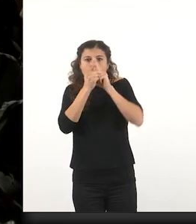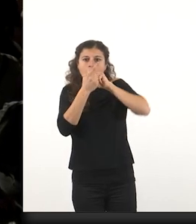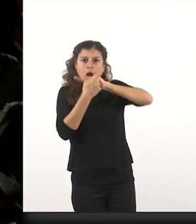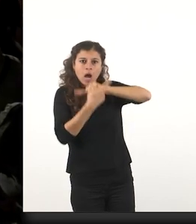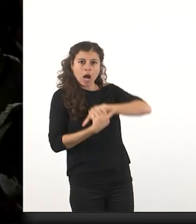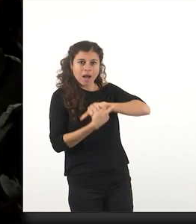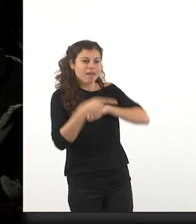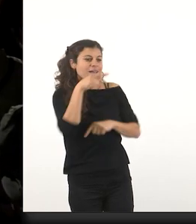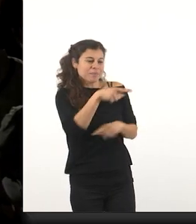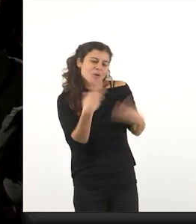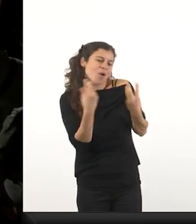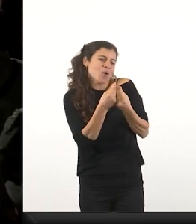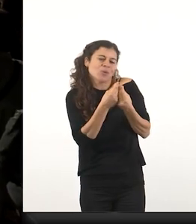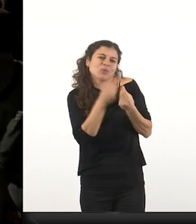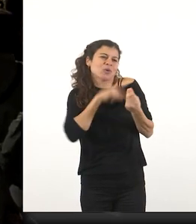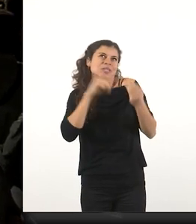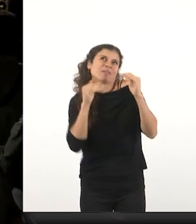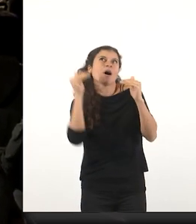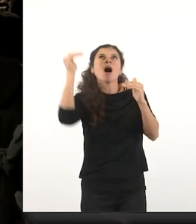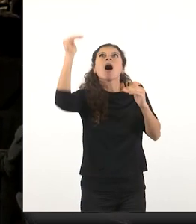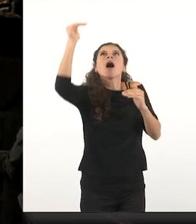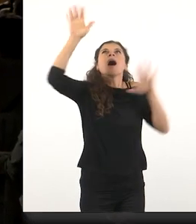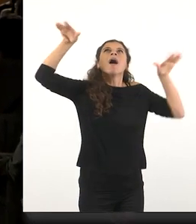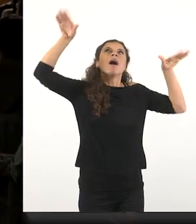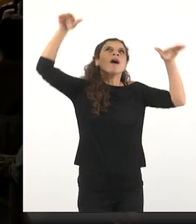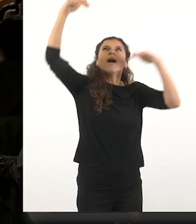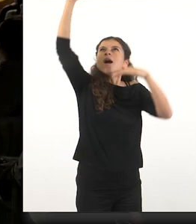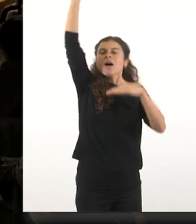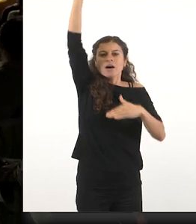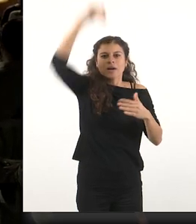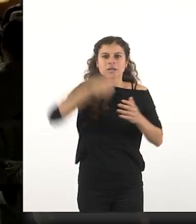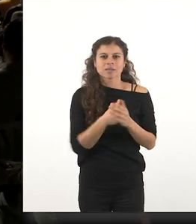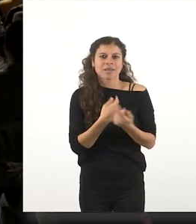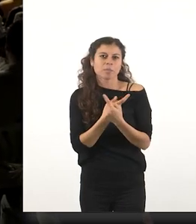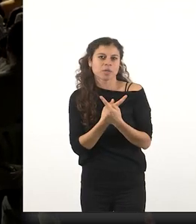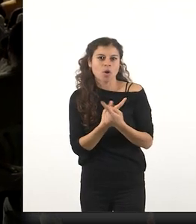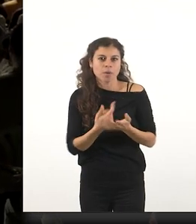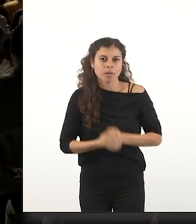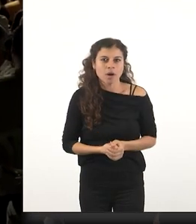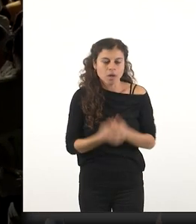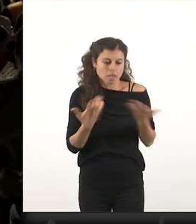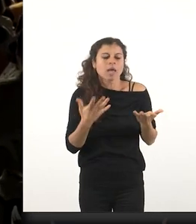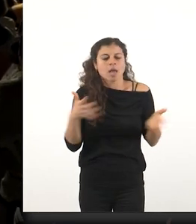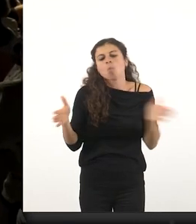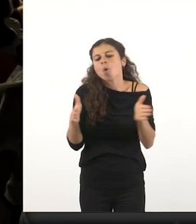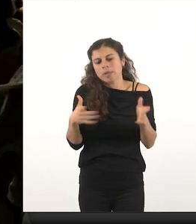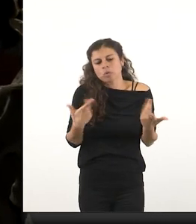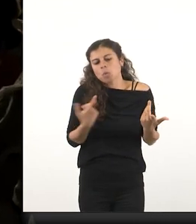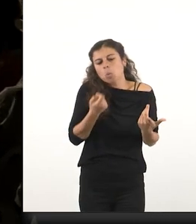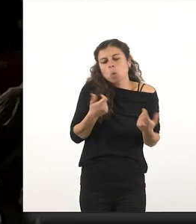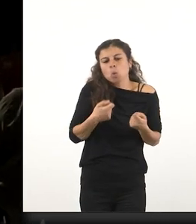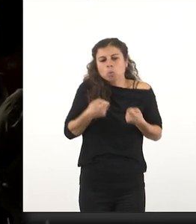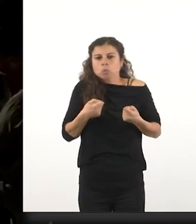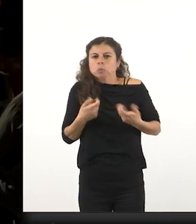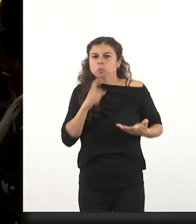sube a 8 metros sobre el cielo. Ay, mi novio, esto de la moto no fue pelea, hija. Fue un momento tenso que digo, pues todas las parejas tienen que tener momentos tensos, no me hace esto perfecto. A mí, aprendí